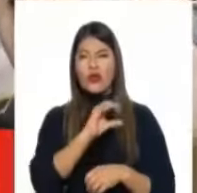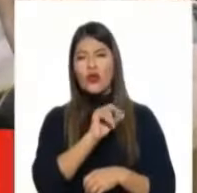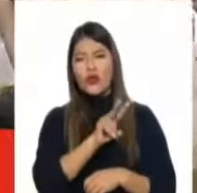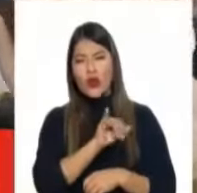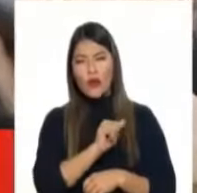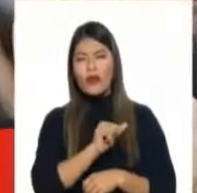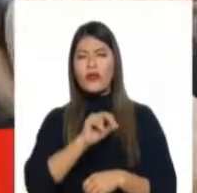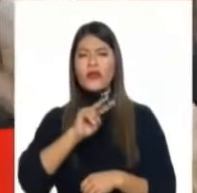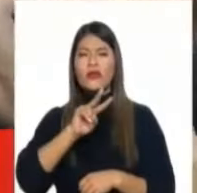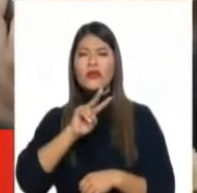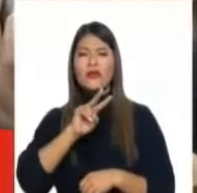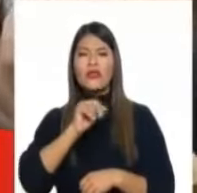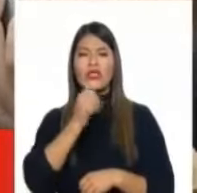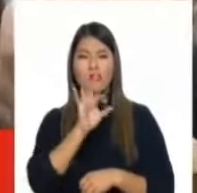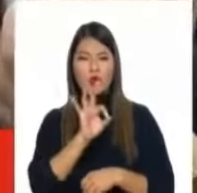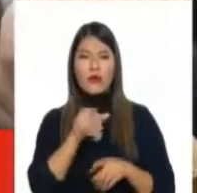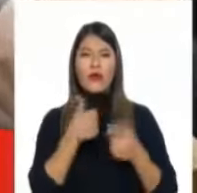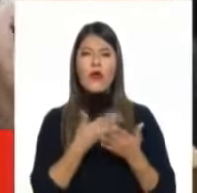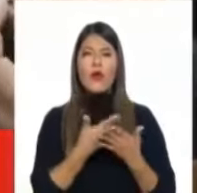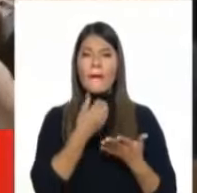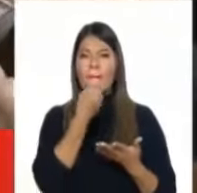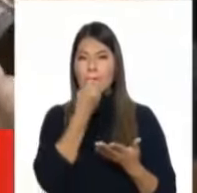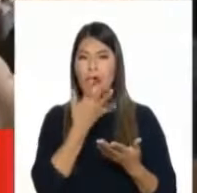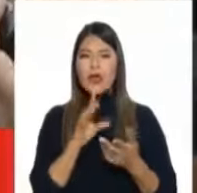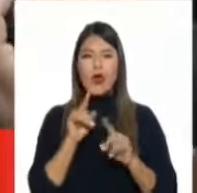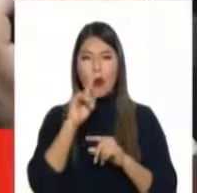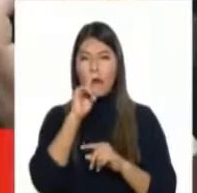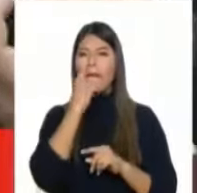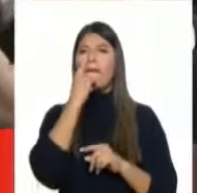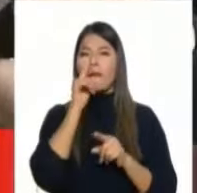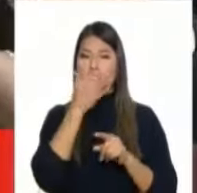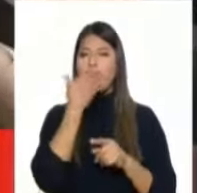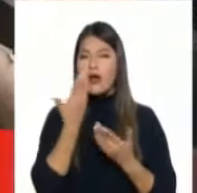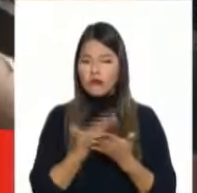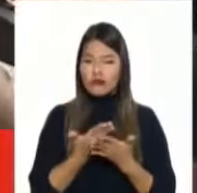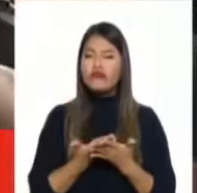likes y lo más importante, comparte nuestra información con nosotros. Será hasta la próxima. Tupananchiscama.